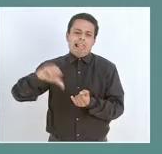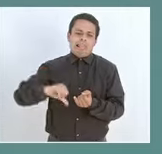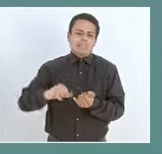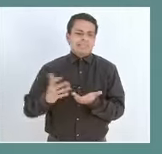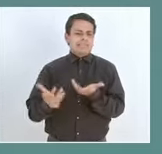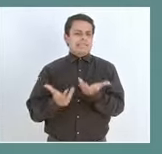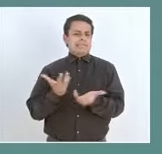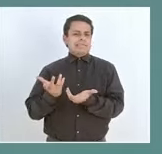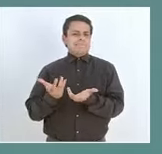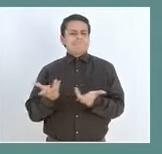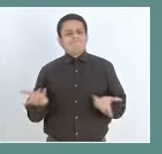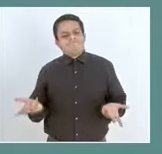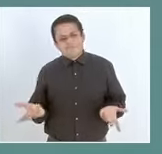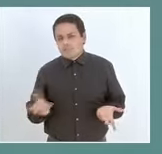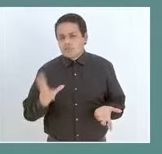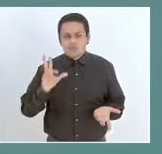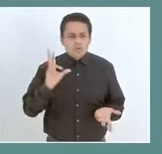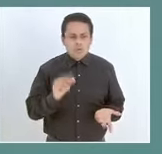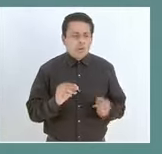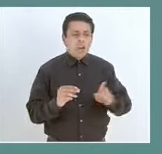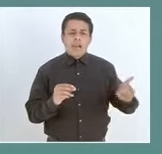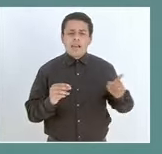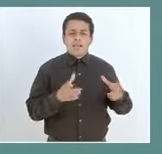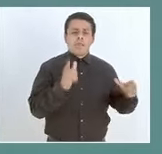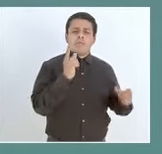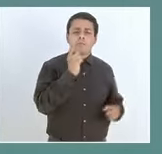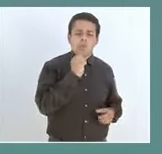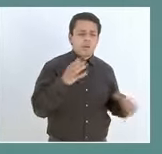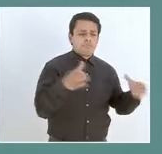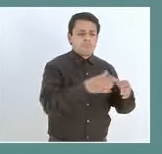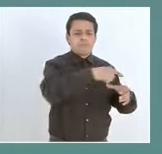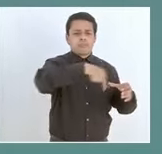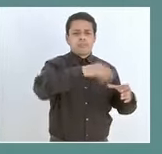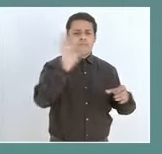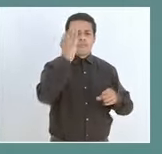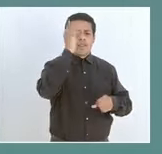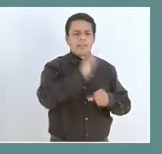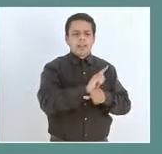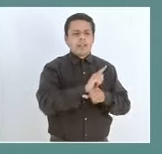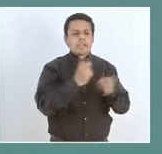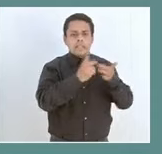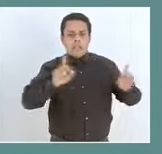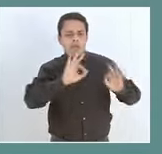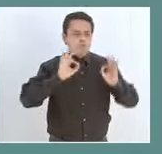que no pudo desarrollarse, no se